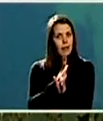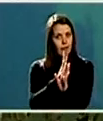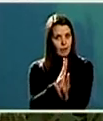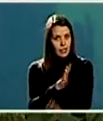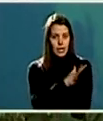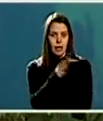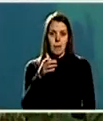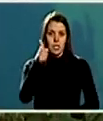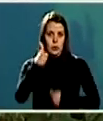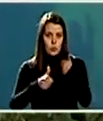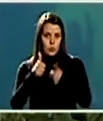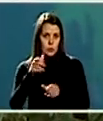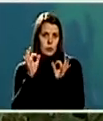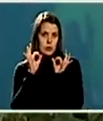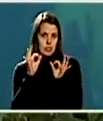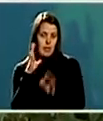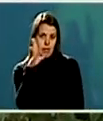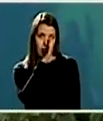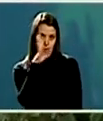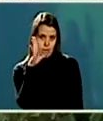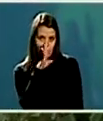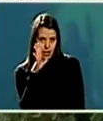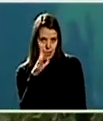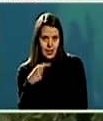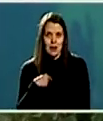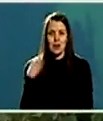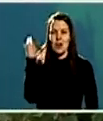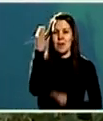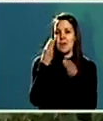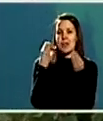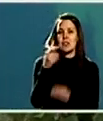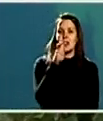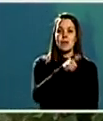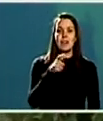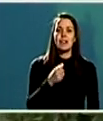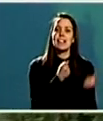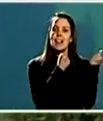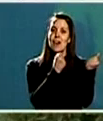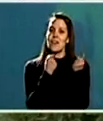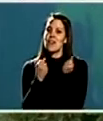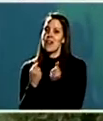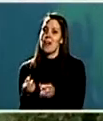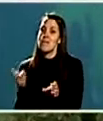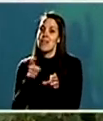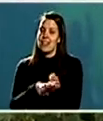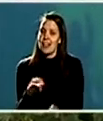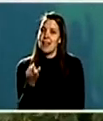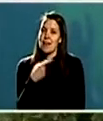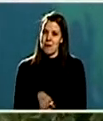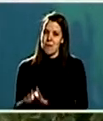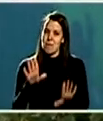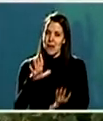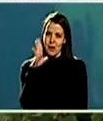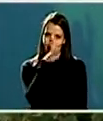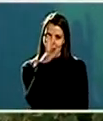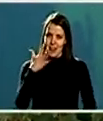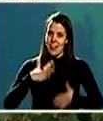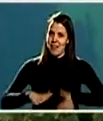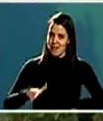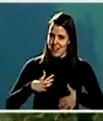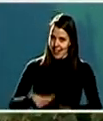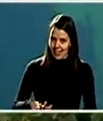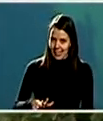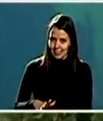y concurso de disfraces penso que ahí saá pu autoridades como deben de salir que para eso